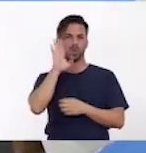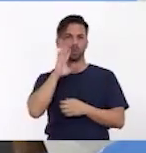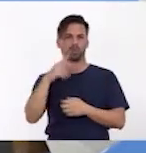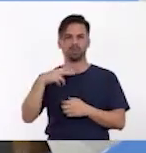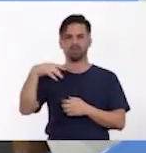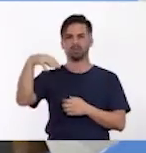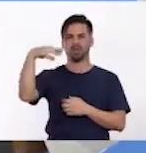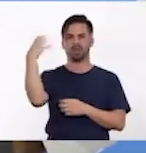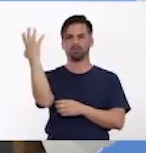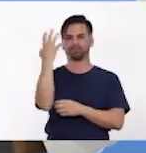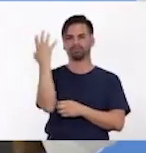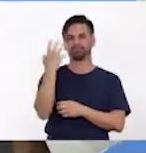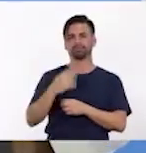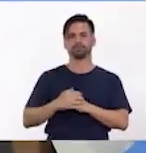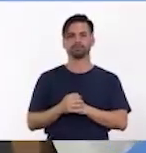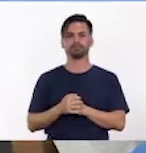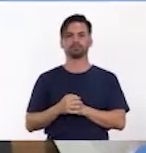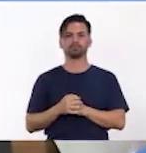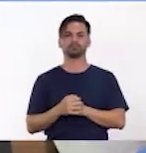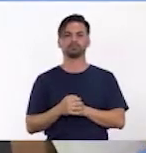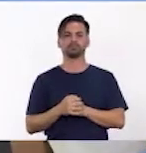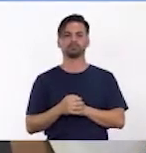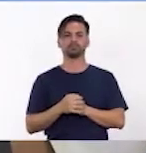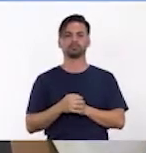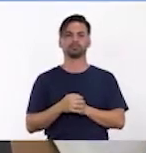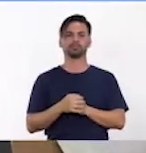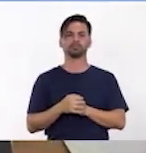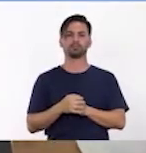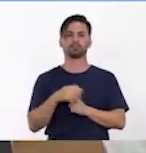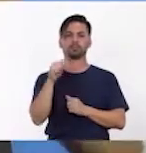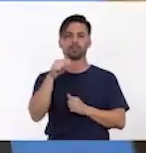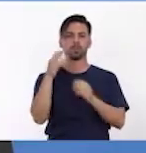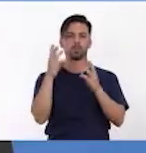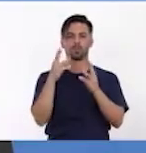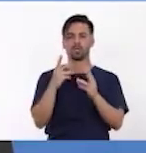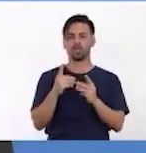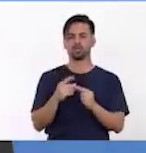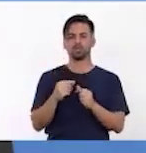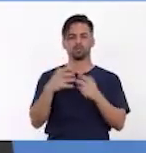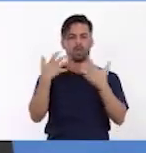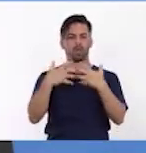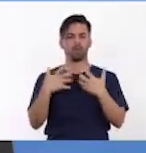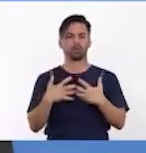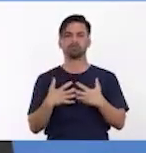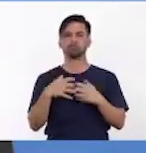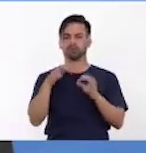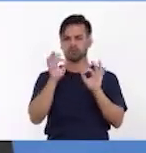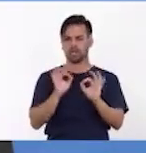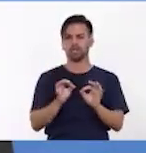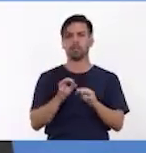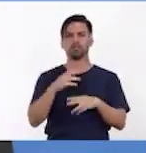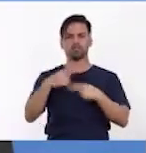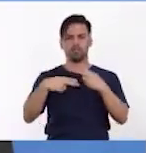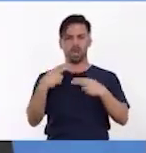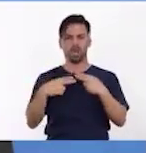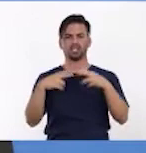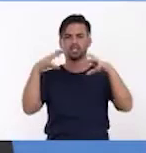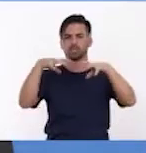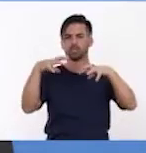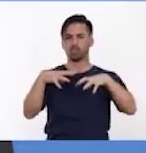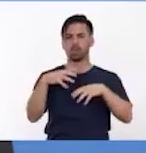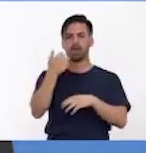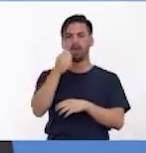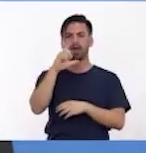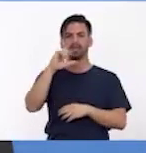el azufre, con los resultados que salen de sus industrias, se producen precisamente estas lluvias ácidas de las cuales estamos